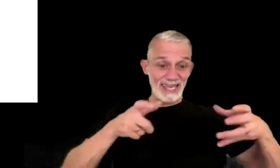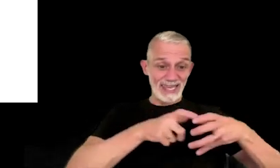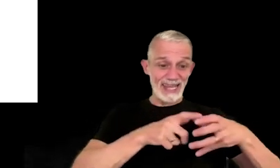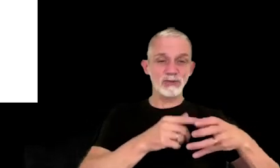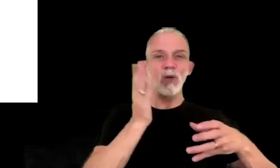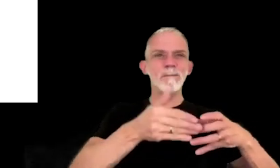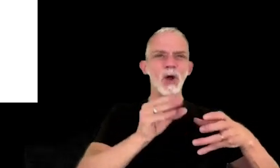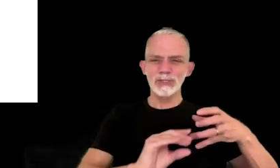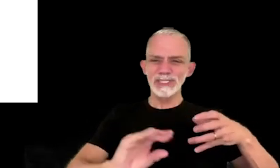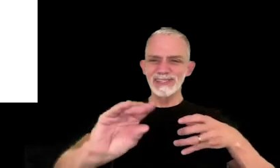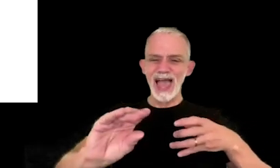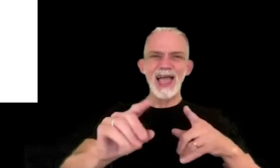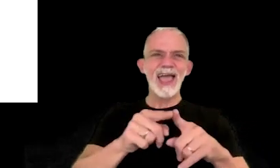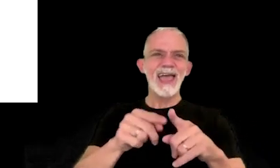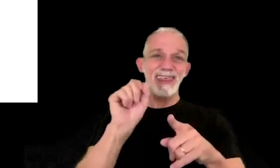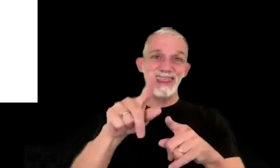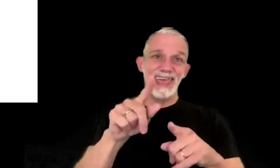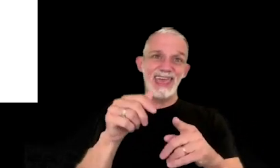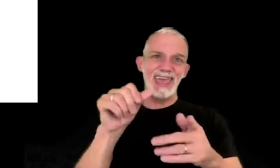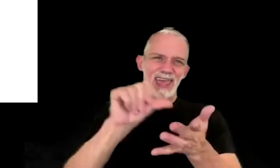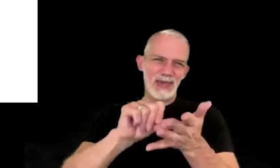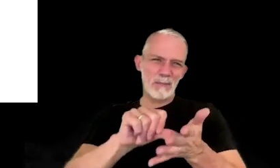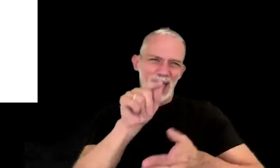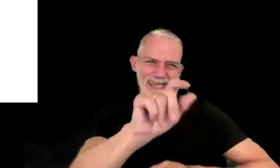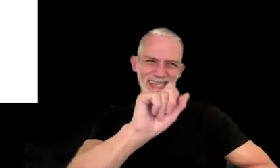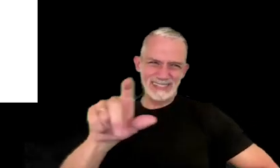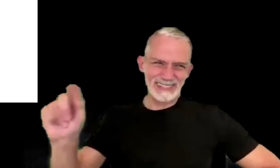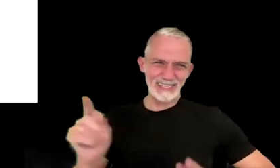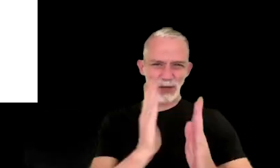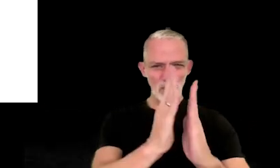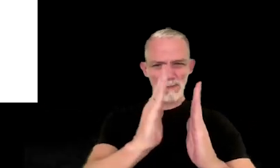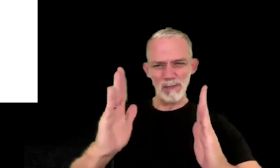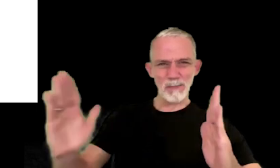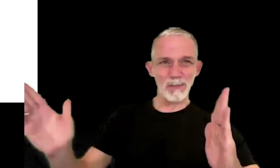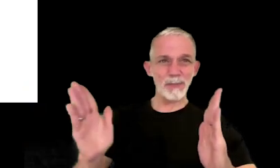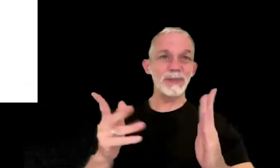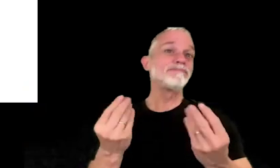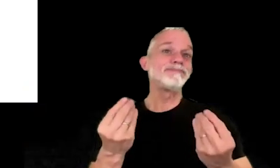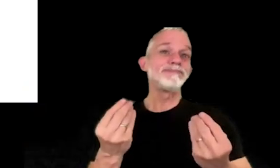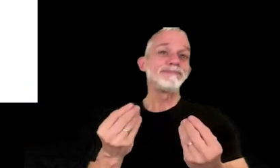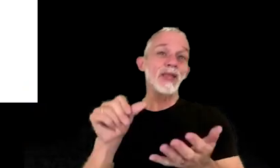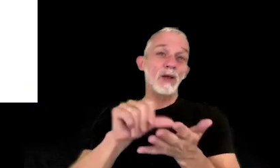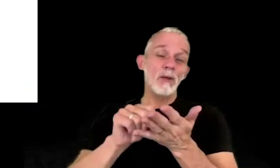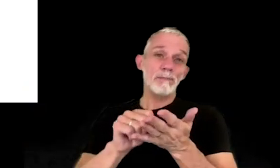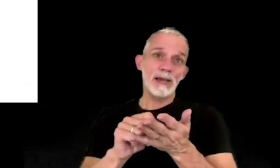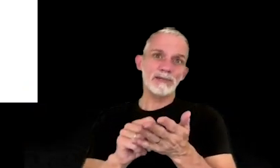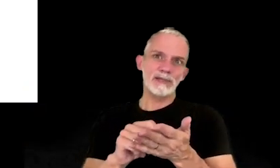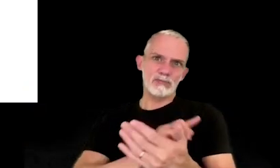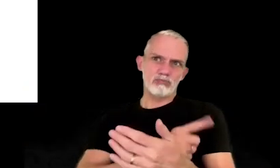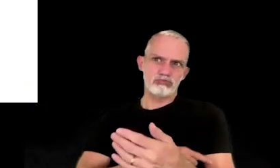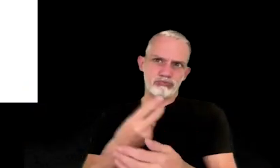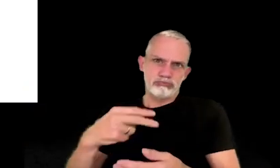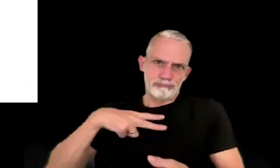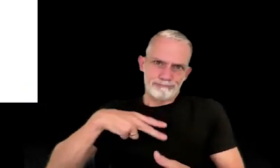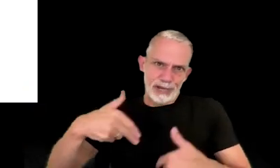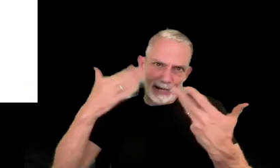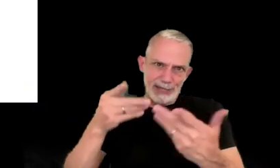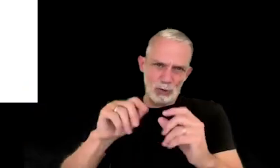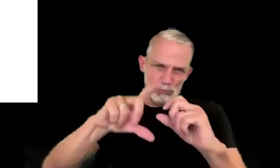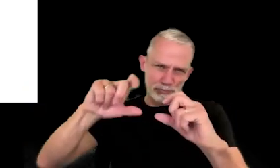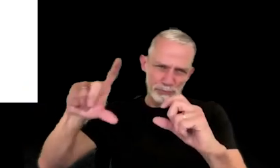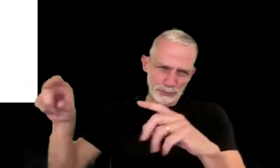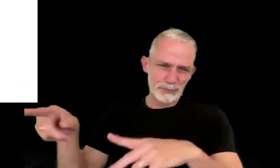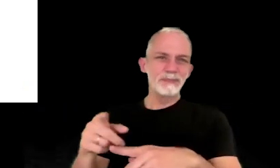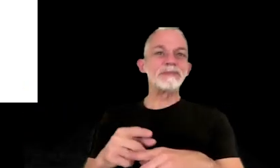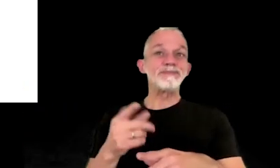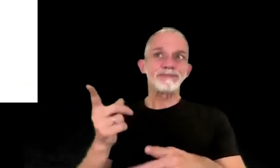del Producto Bruto de cada uno de estos países que pertenecen a los países más poderosos, más ricos en general. Son